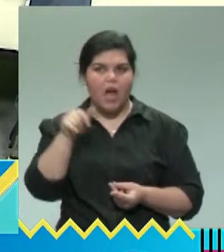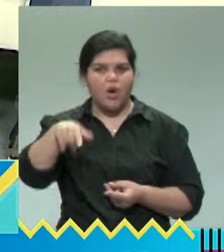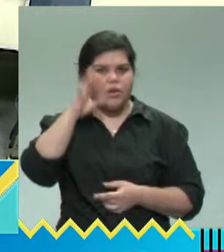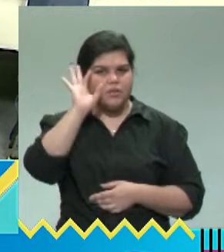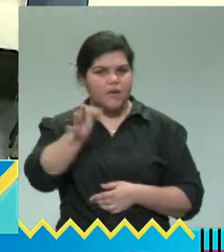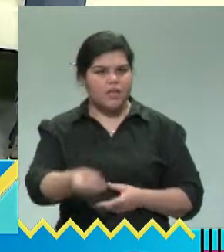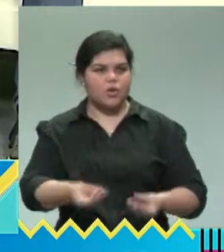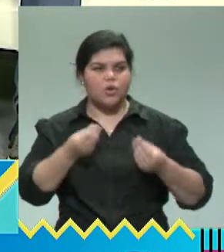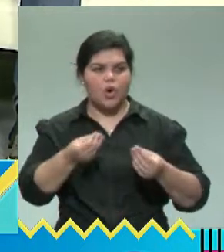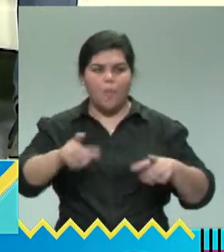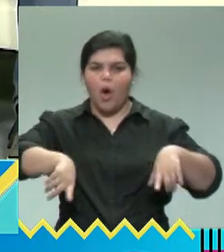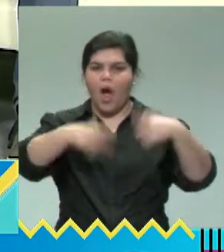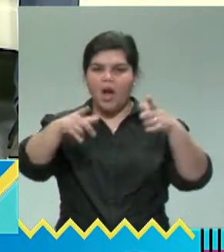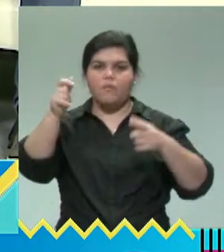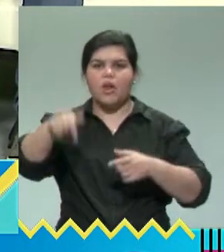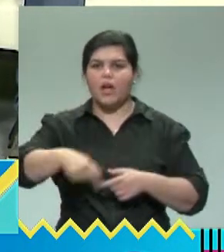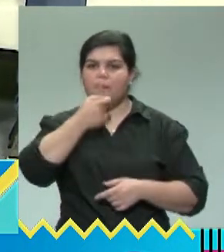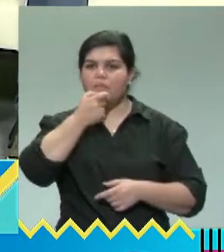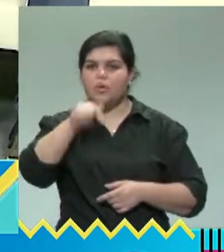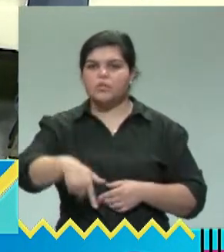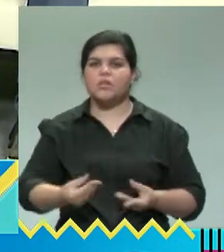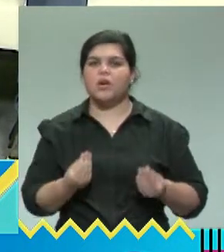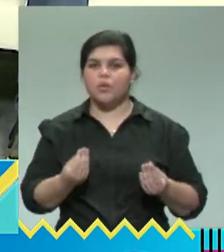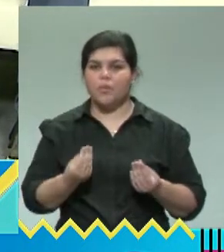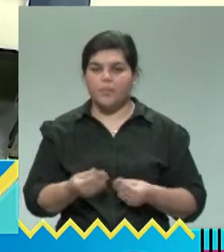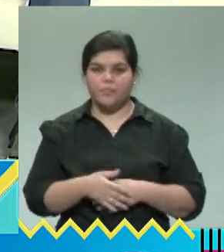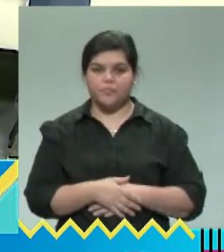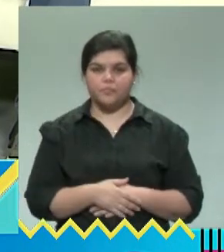estado actual de los árboles en la provincia de Mendoza. ¿Qué se puede decir?